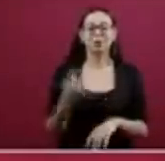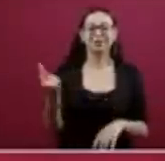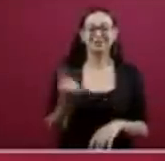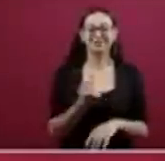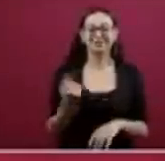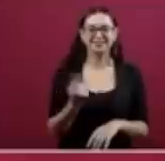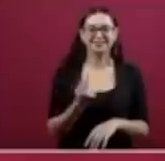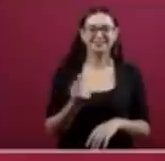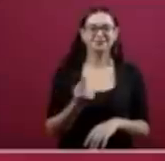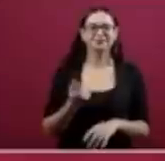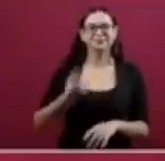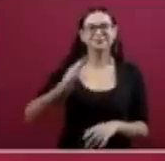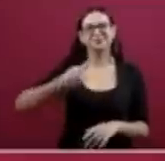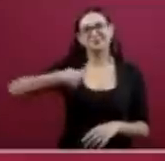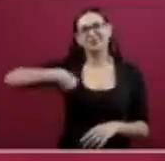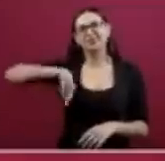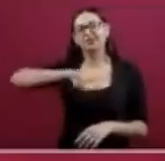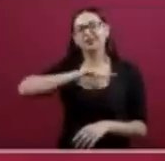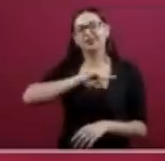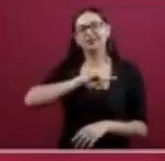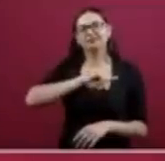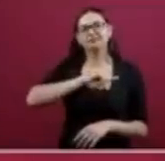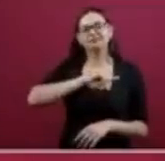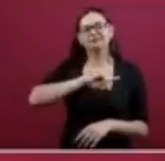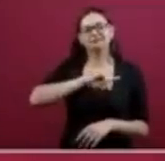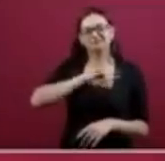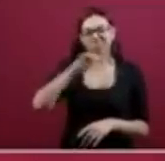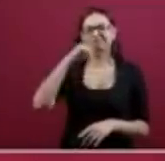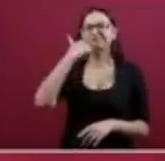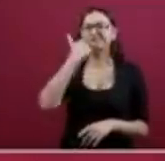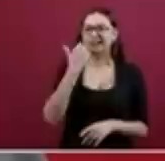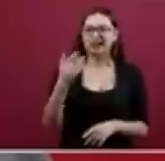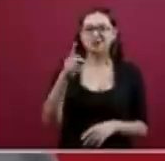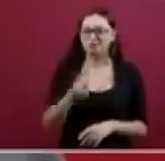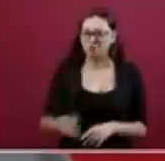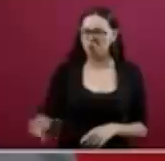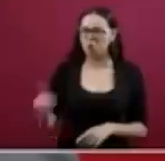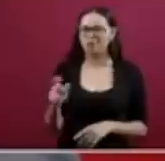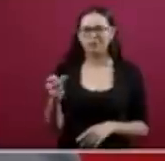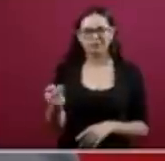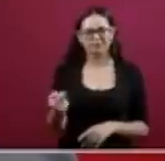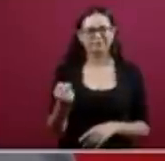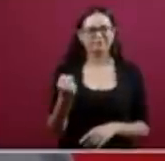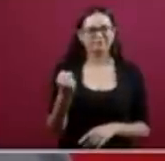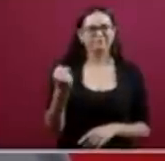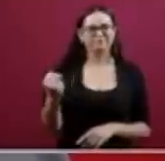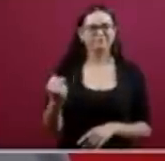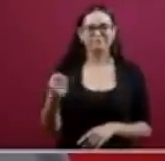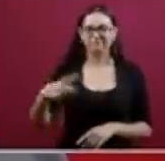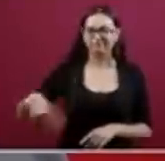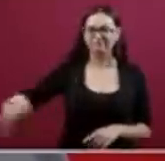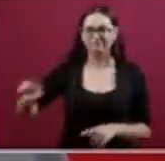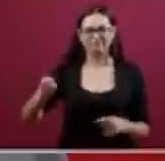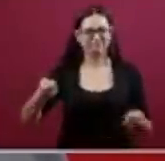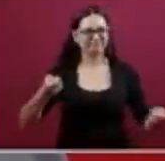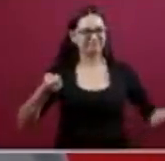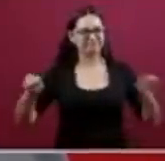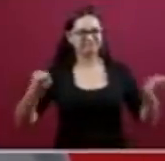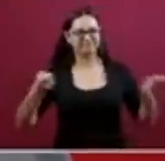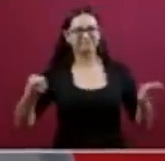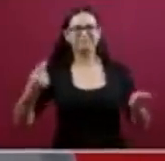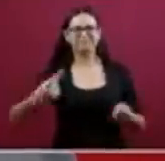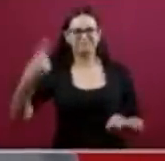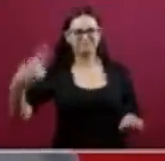queremos que haya democracia y eso significa gobierno del pueblo, para el